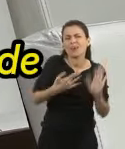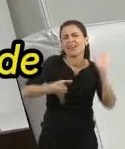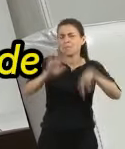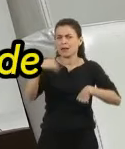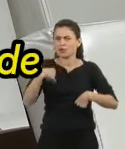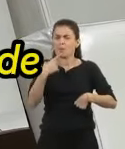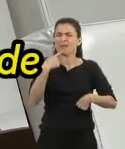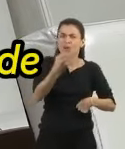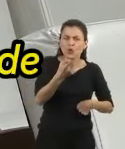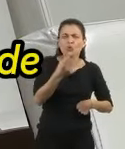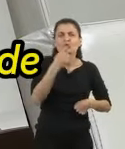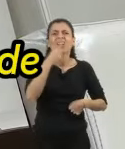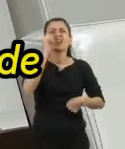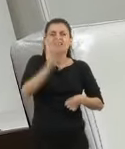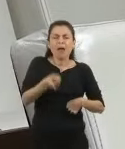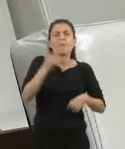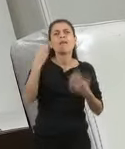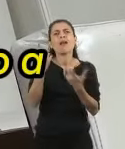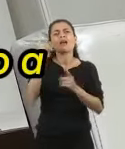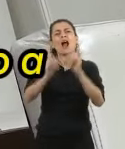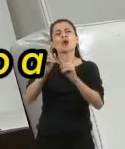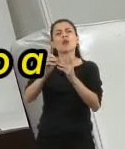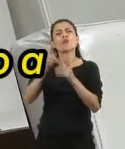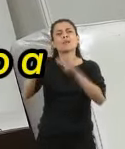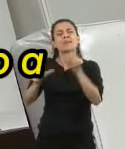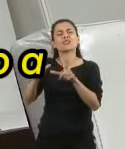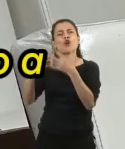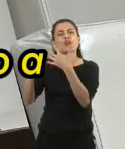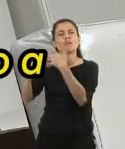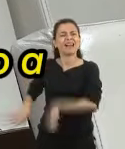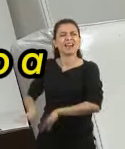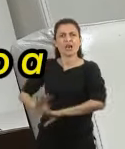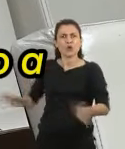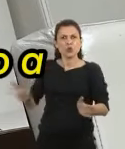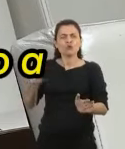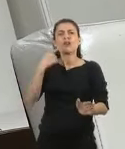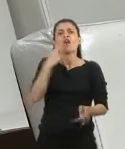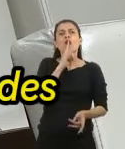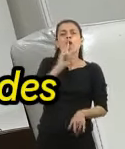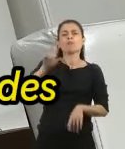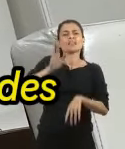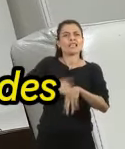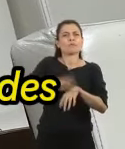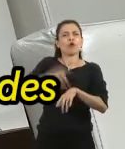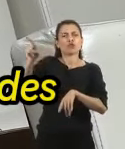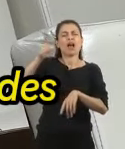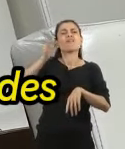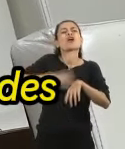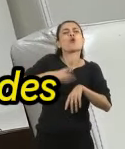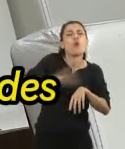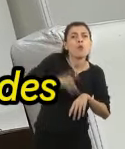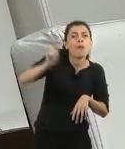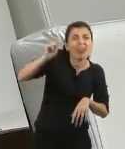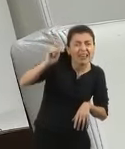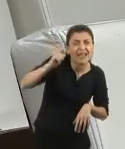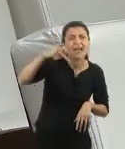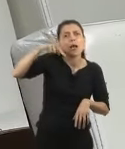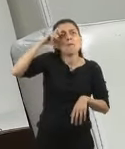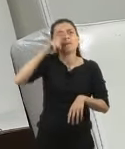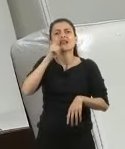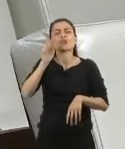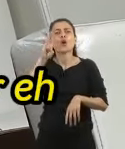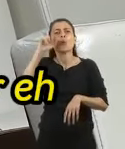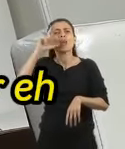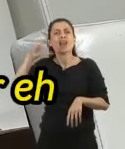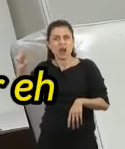esto si estas renuncias en el Ministerio de capital humano significa que el gobierno está responsabilizando a Sandra petelo por lo que pasó con las universidades eso por un